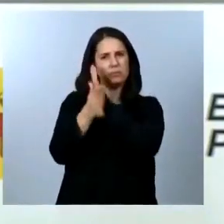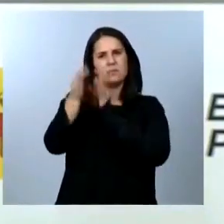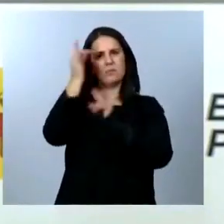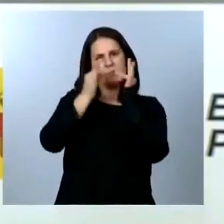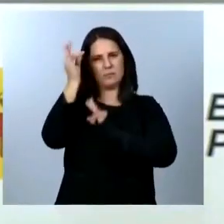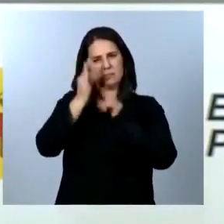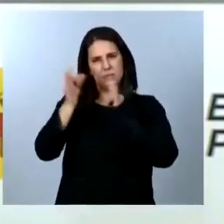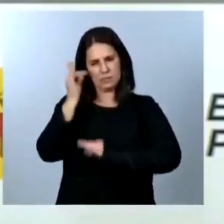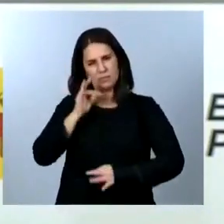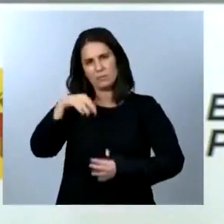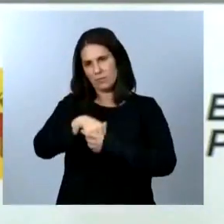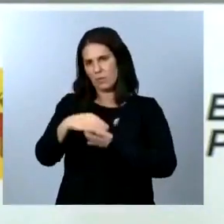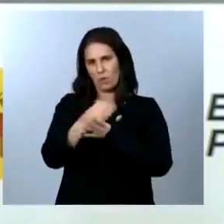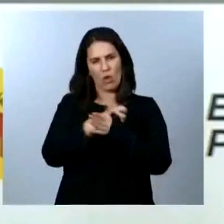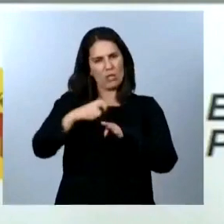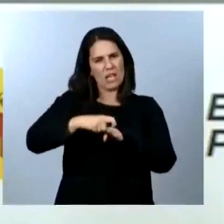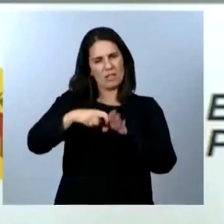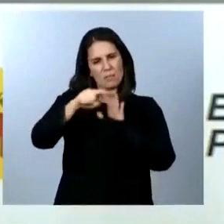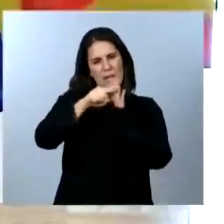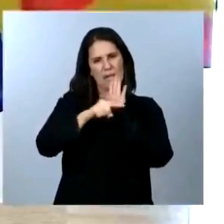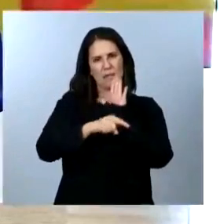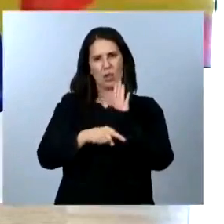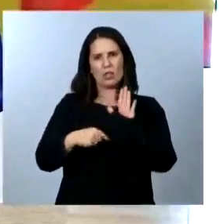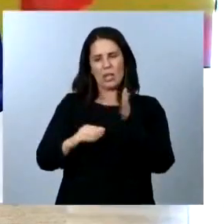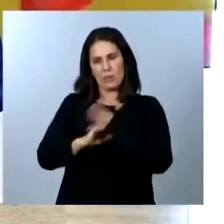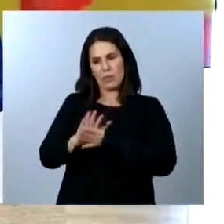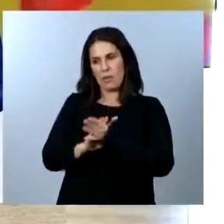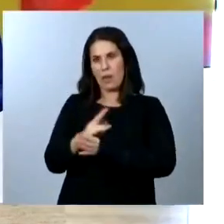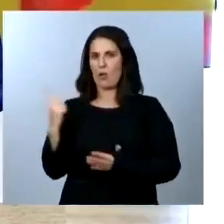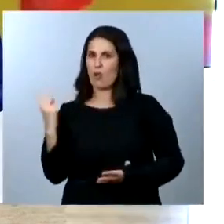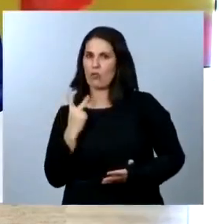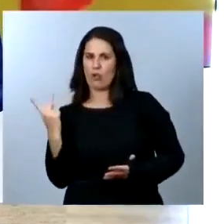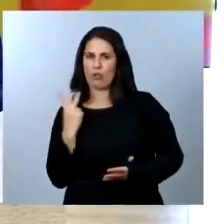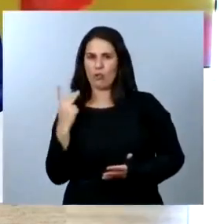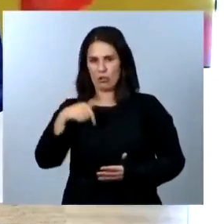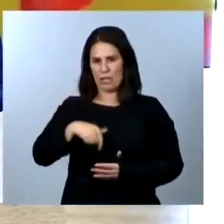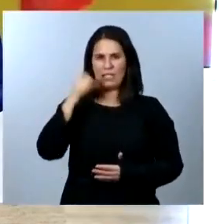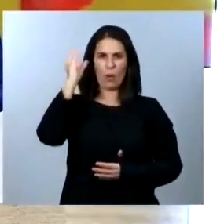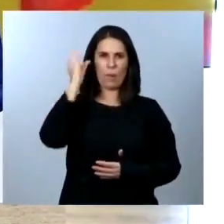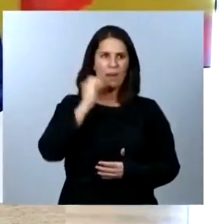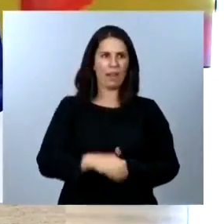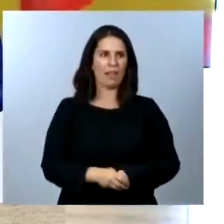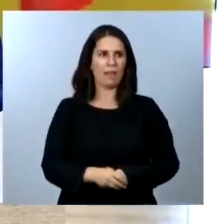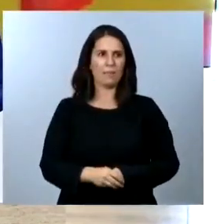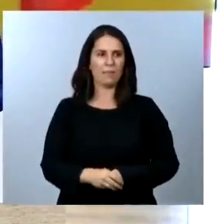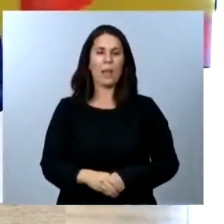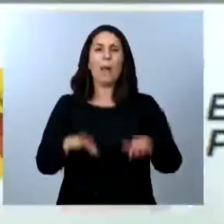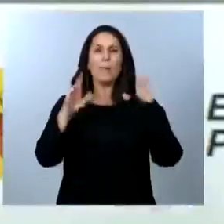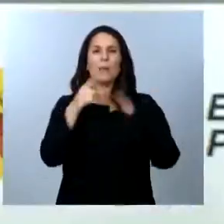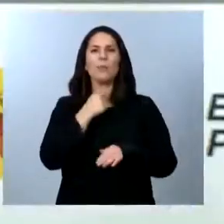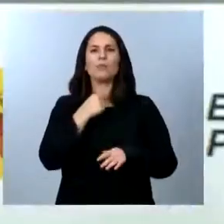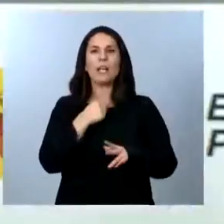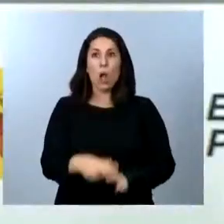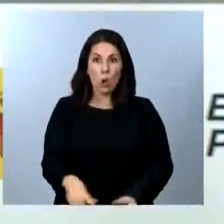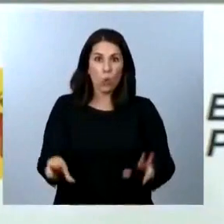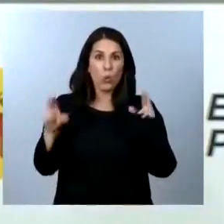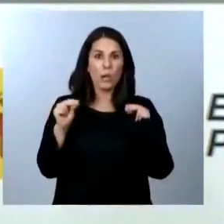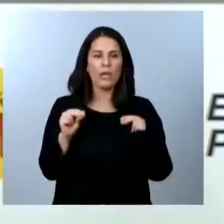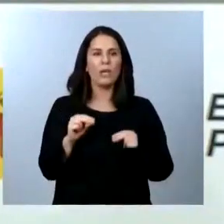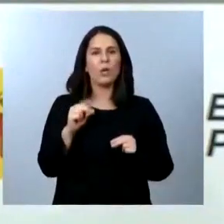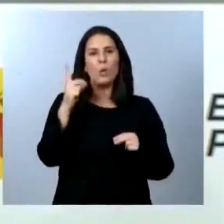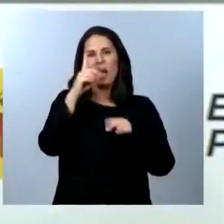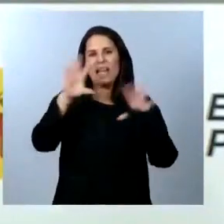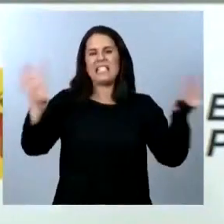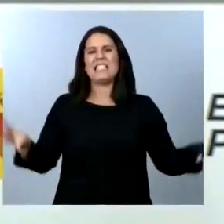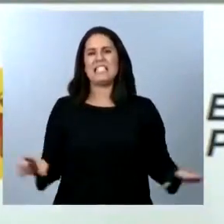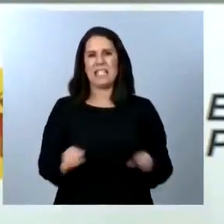aspectos que hemos subrayado tanto el vicepresidente segundo como yo en esta comparecencia. Pero me gustaría concluir con una síntesis, con un resumen